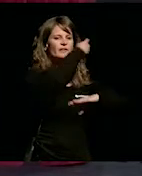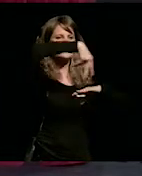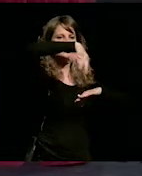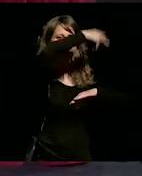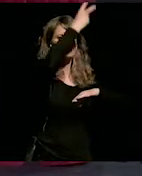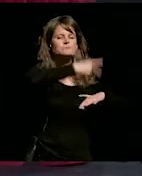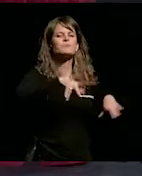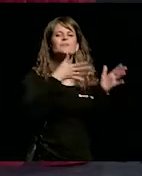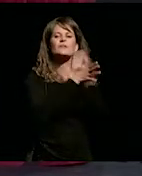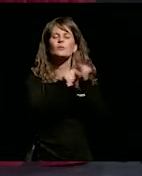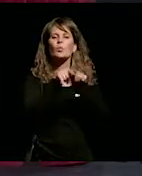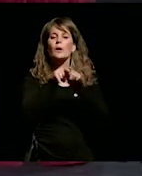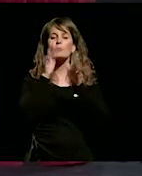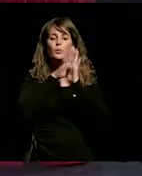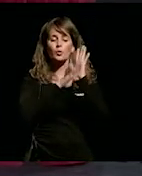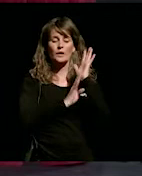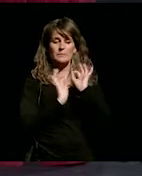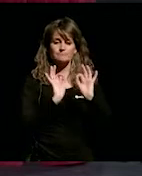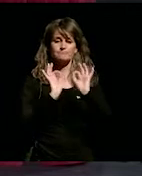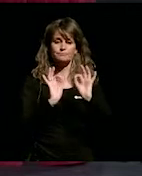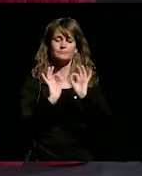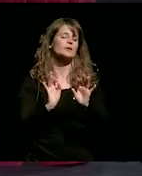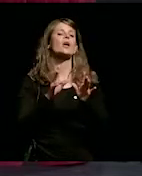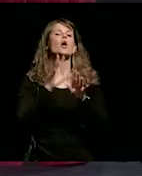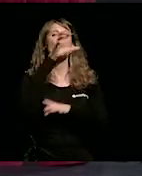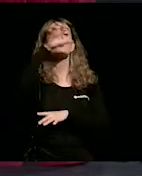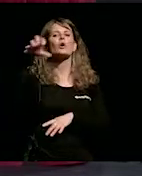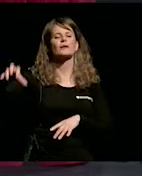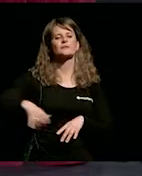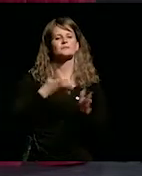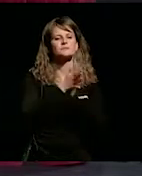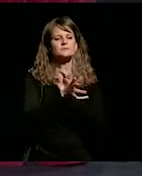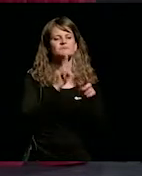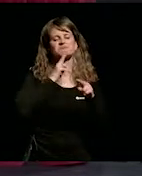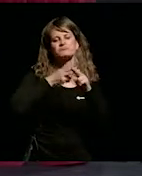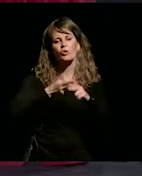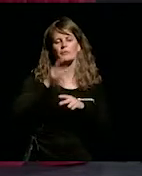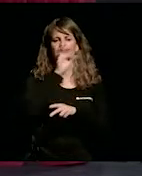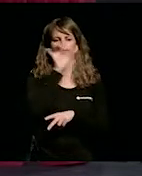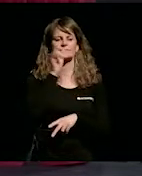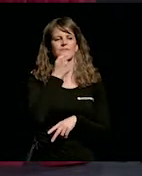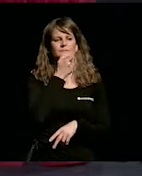de participación e implicación para comunidades locales llamado Sings, Leads and Plays.